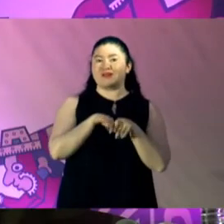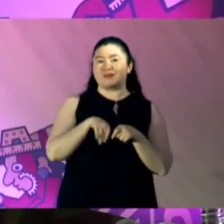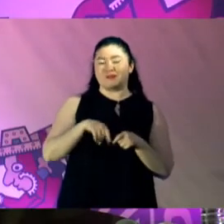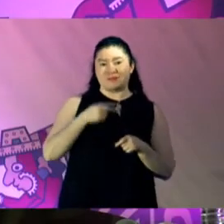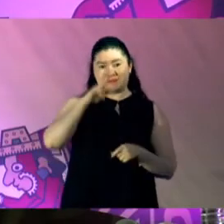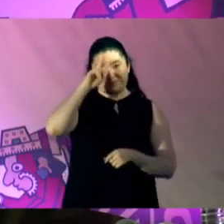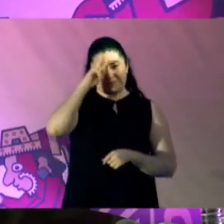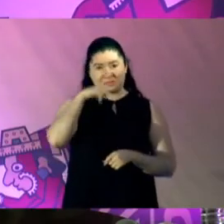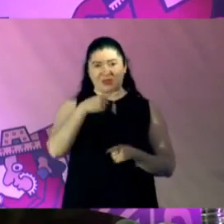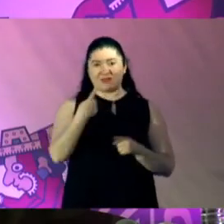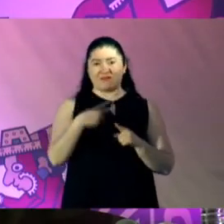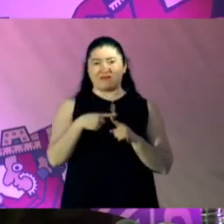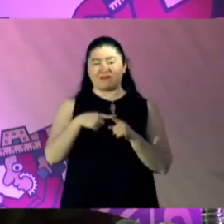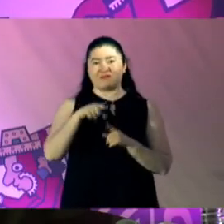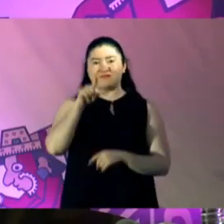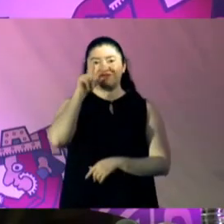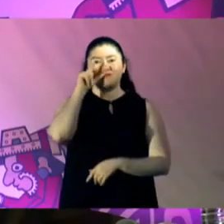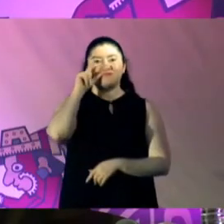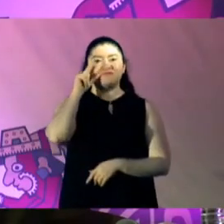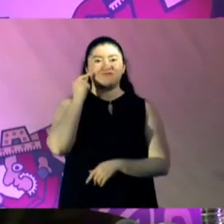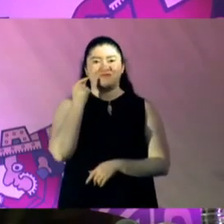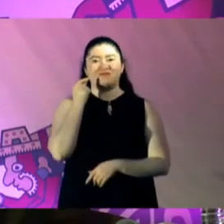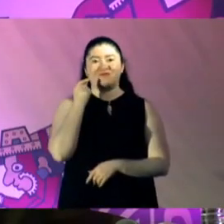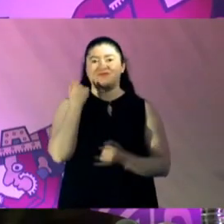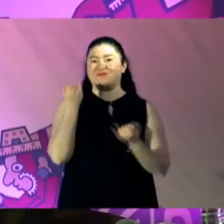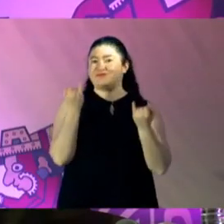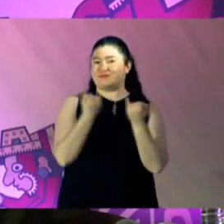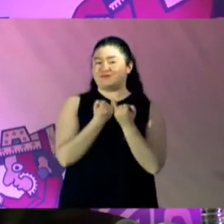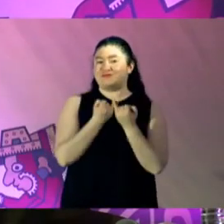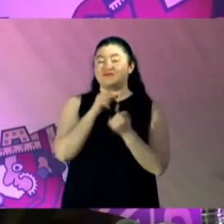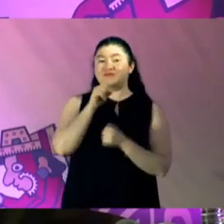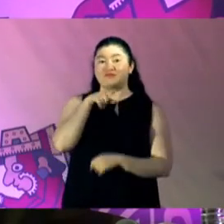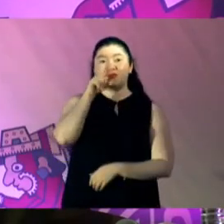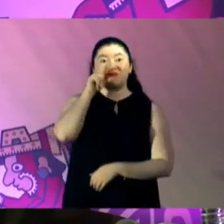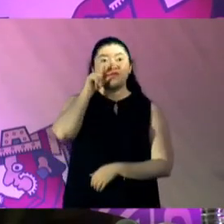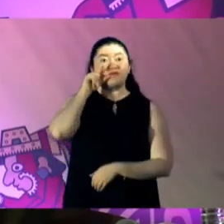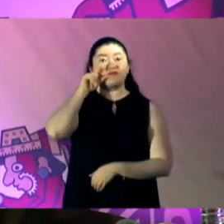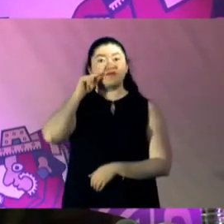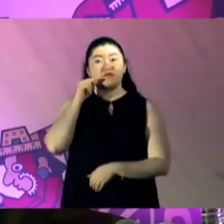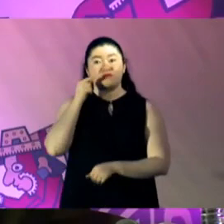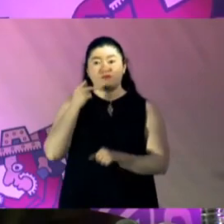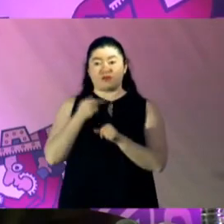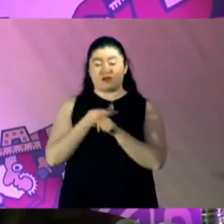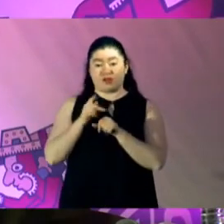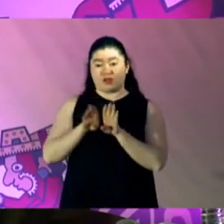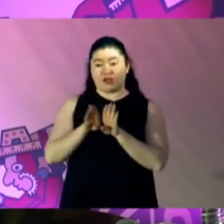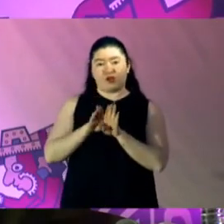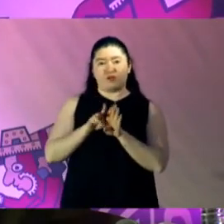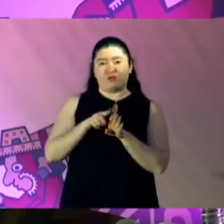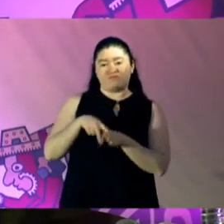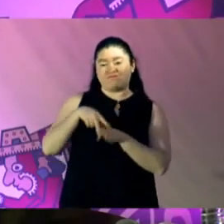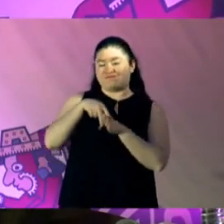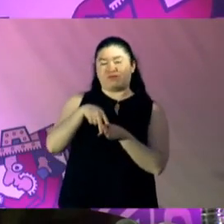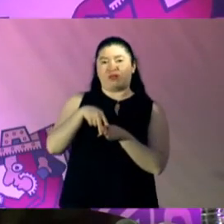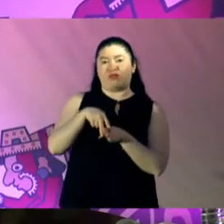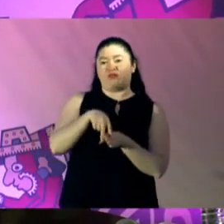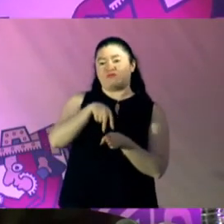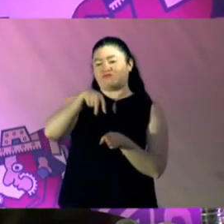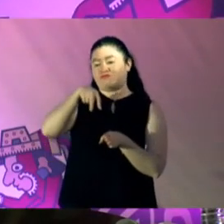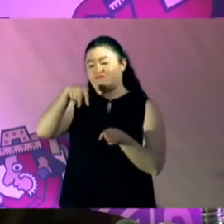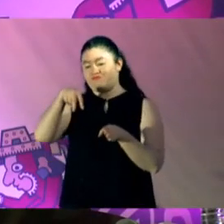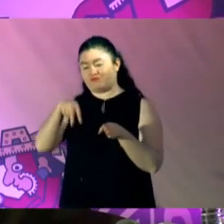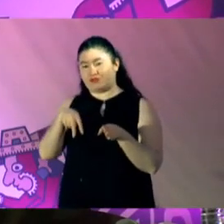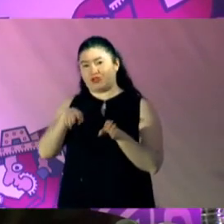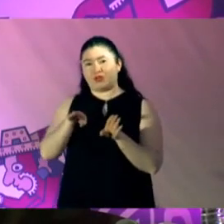y hacía falta que esa pata aterrizará descabalgará más bien en